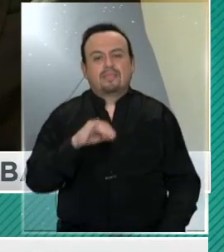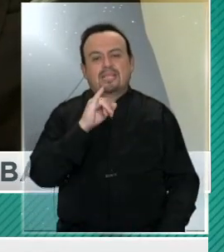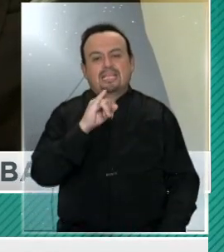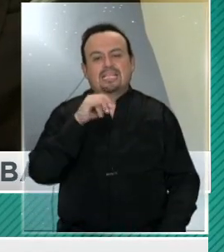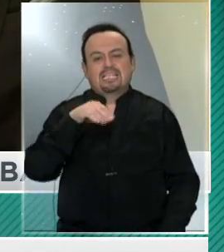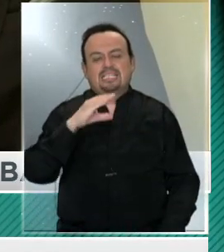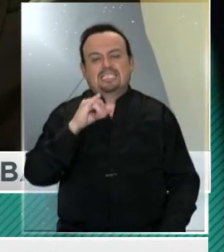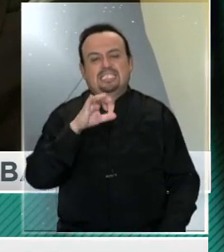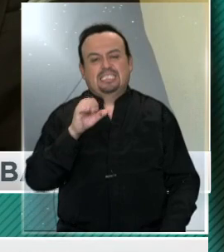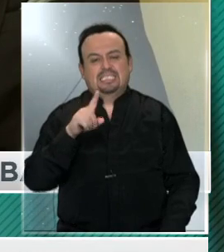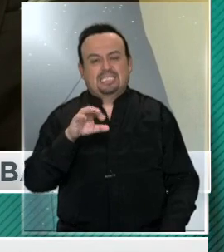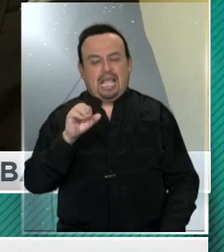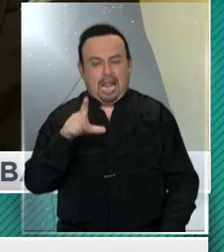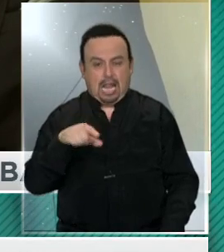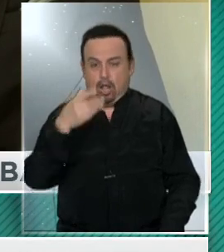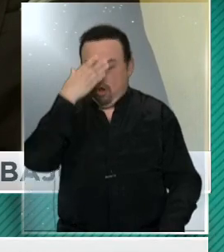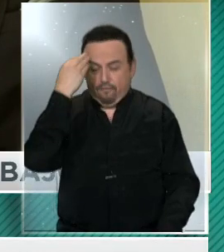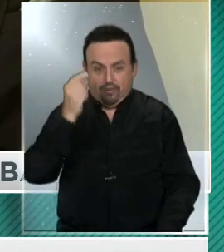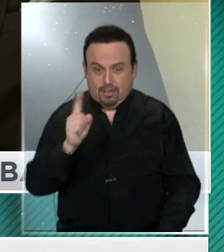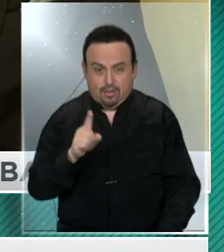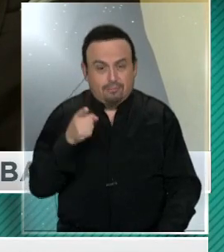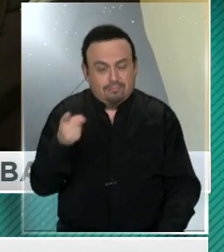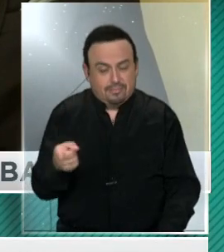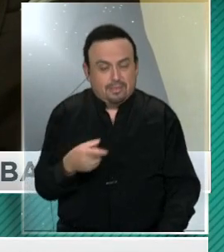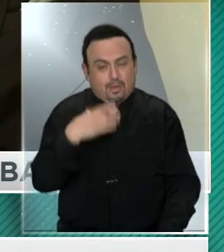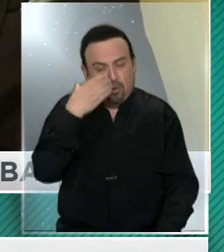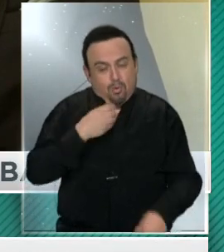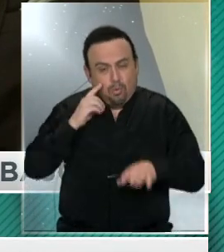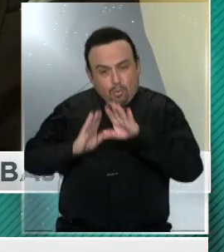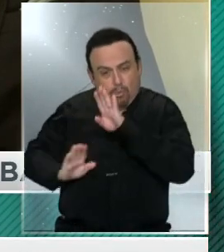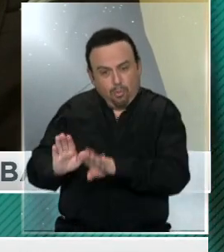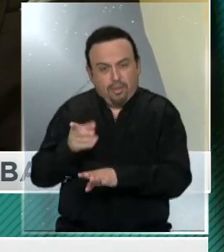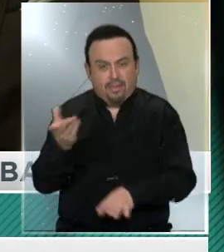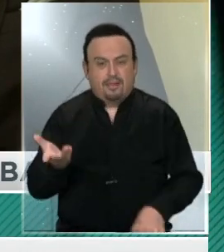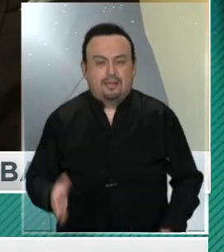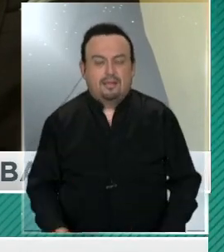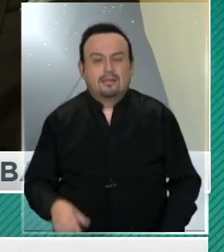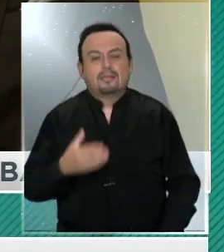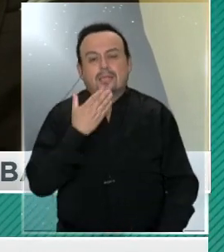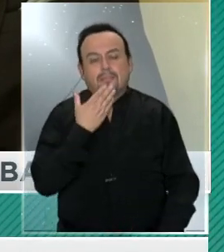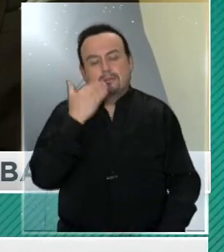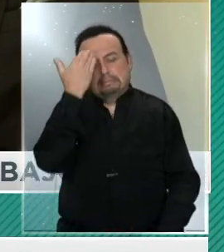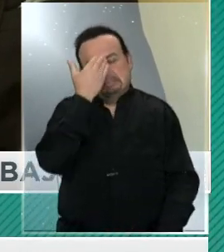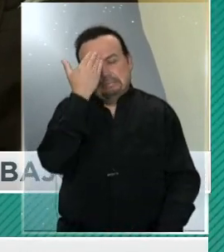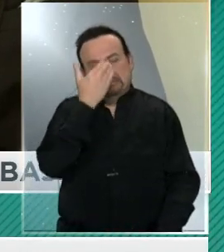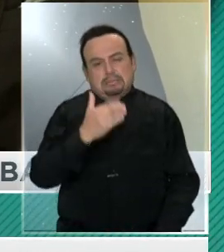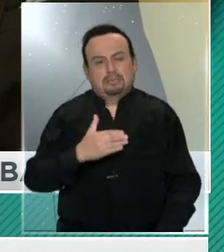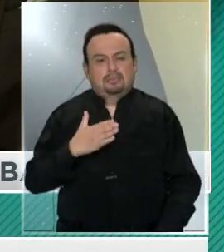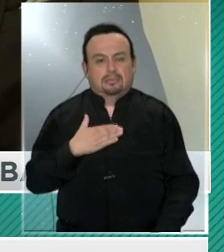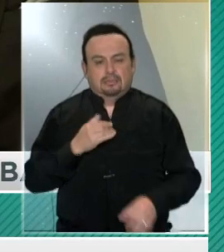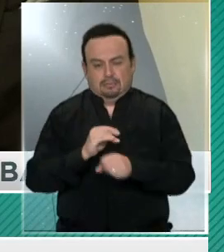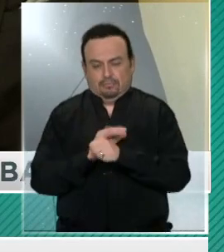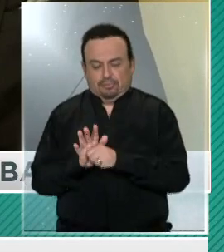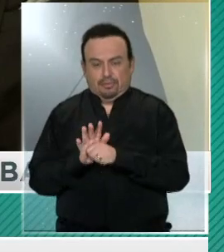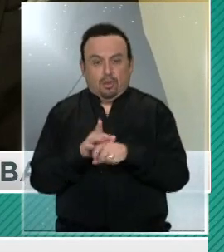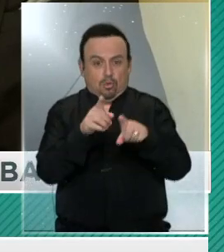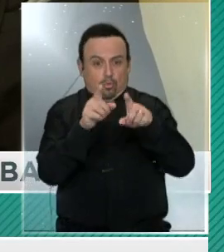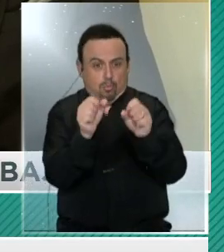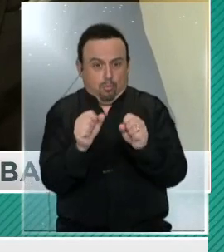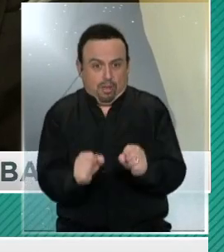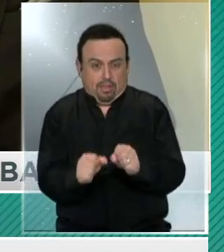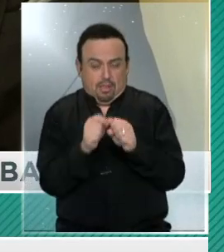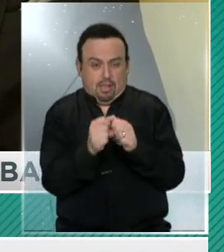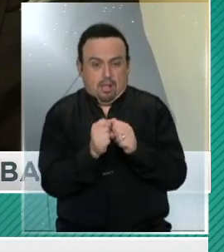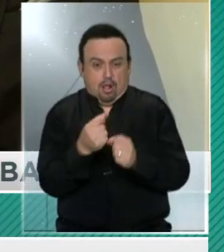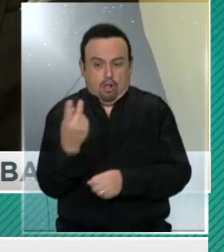sincicial. No hay que olvidarse de esos pacientes que también son de cuidado, pero también ahora preocupados, por cierto, del coronavirus. Sobre todo si es que pueden tener